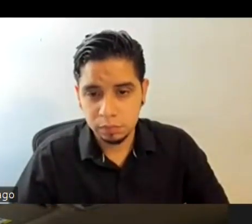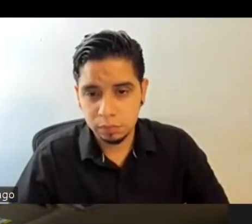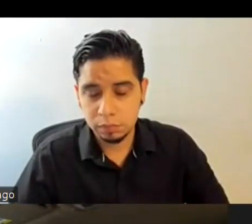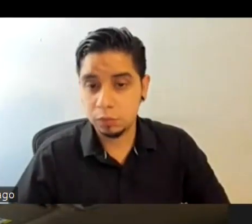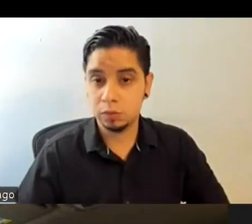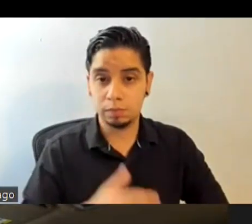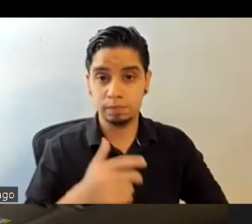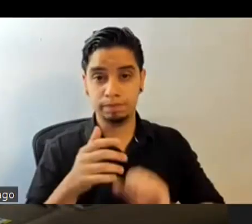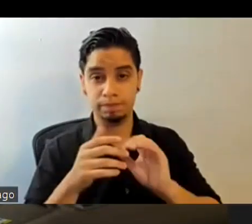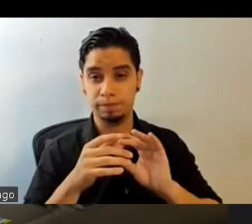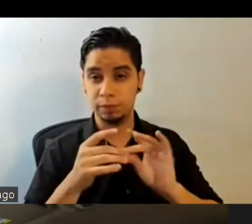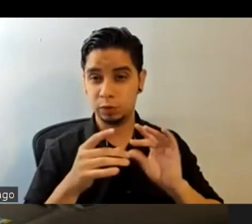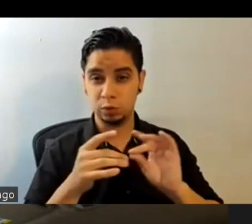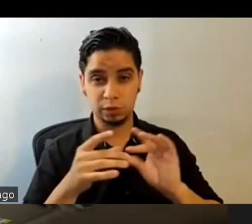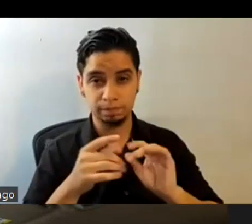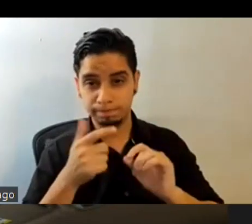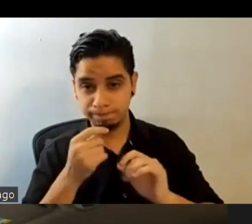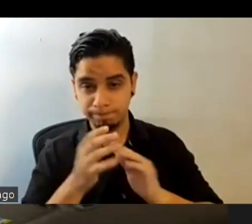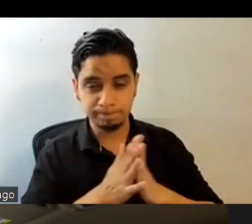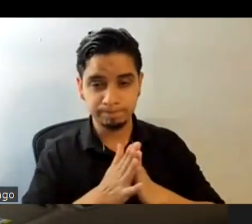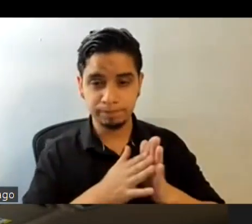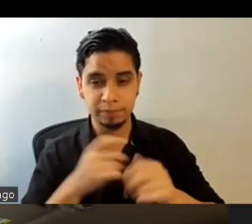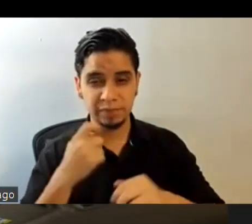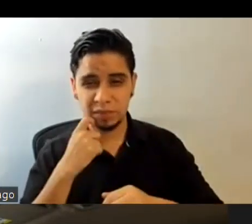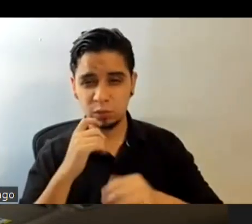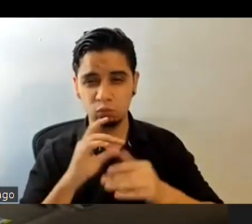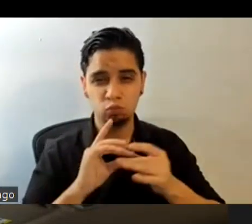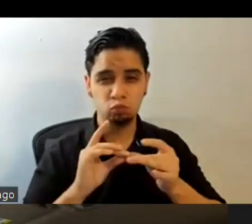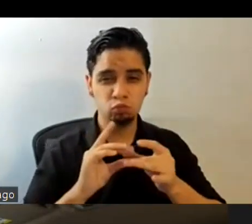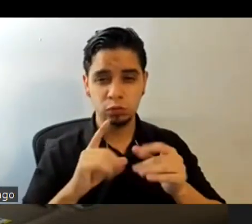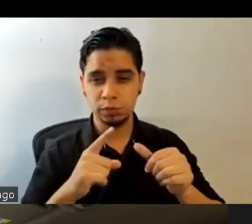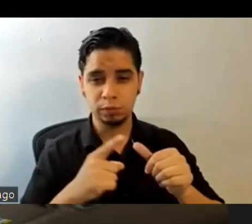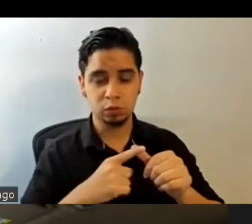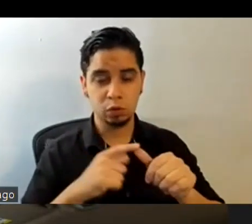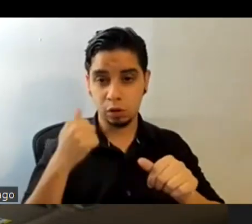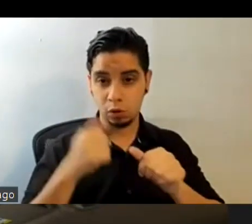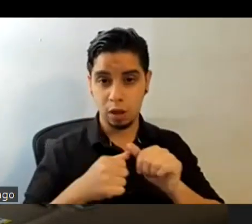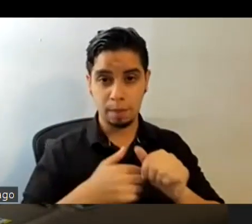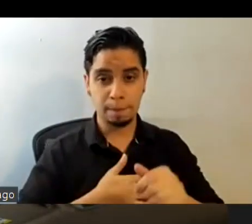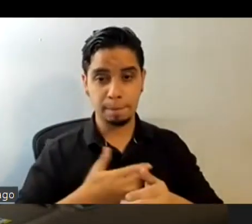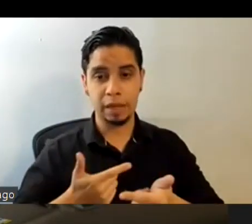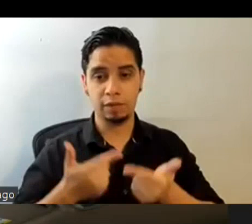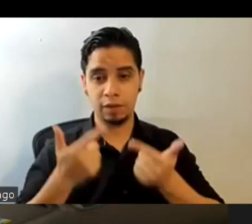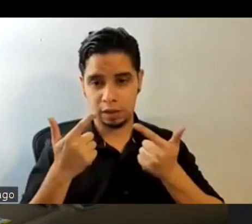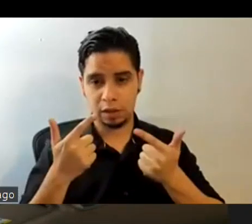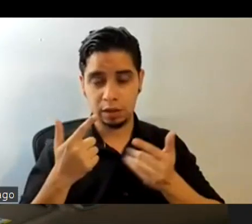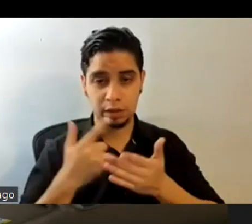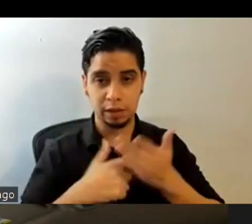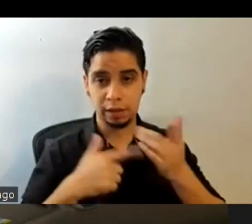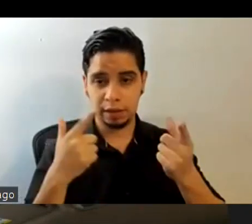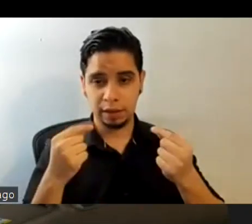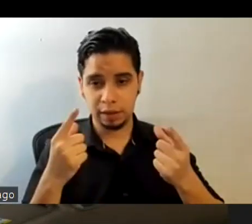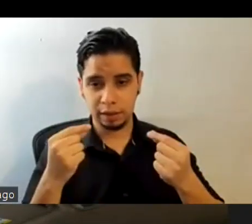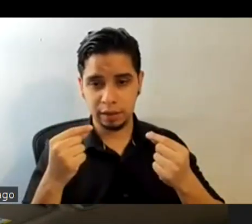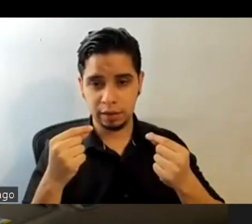porque te estaba contando hace poquito de que yo lo primero que recuerdo de mi vida de arte es coger la máscara